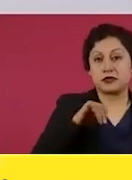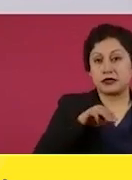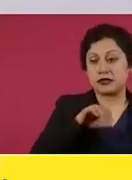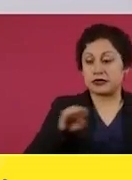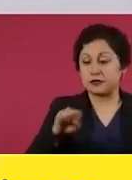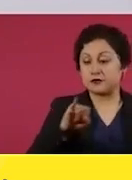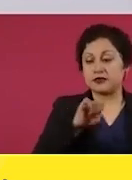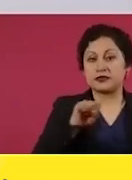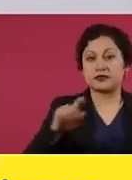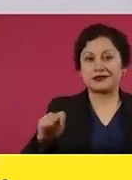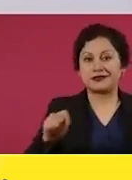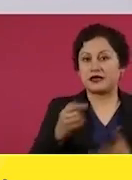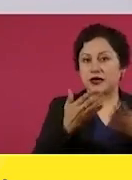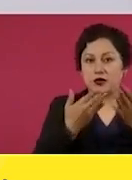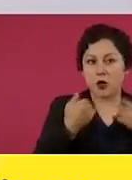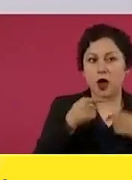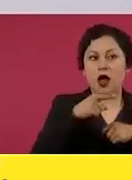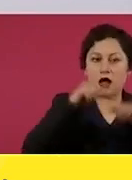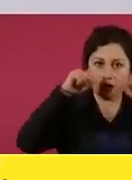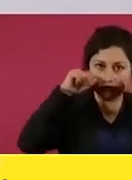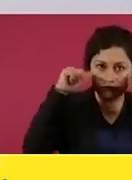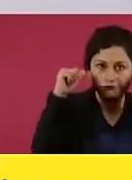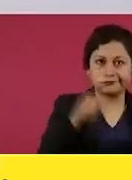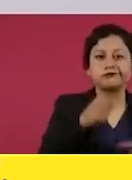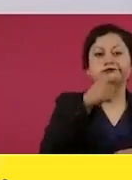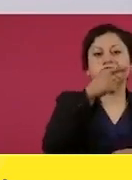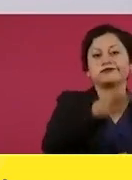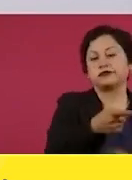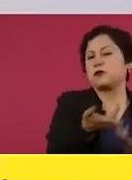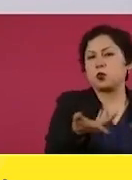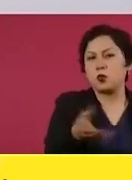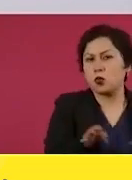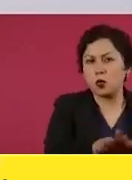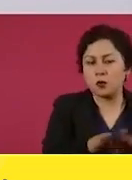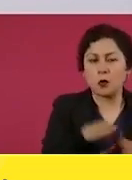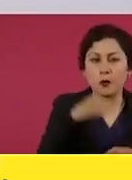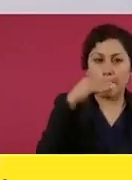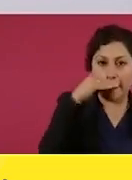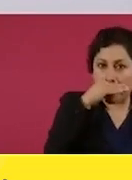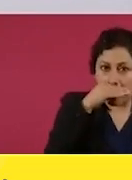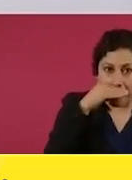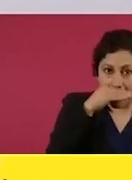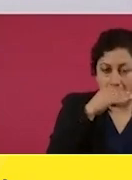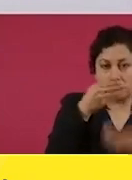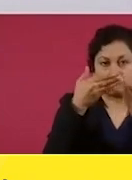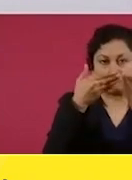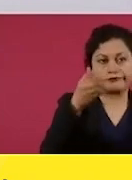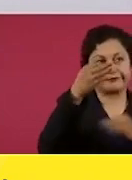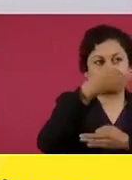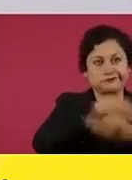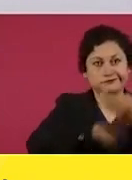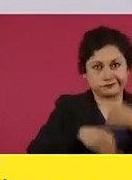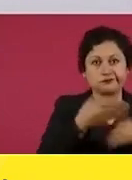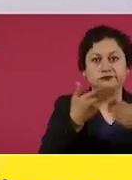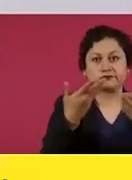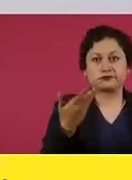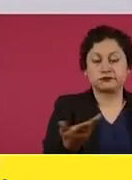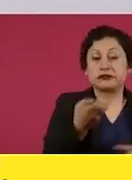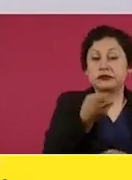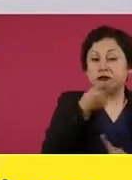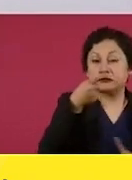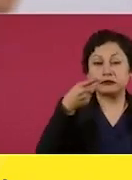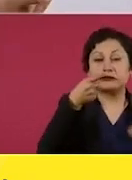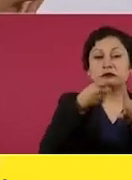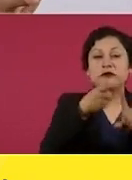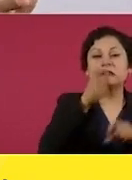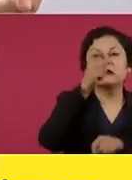propio director del Seguro Social, Zoé Robledo, quien dio a conocer que la llegada de más médicos cubanos estaría, dicen, fortaleciendo la operación